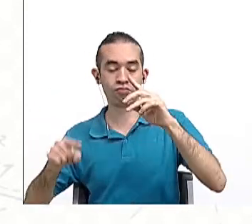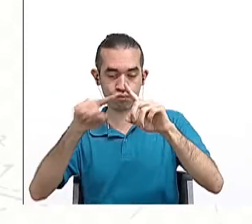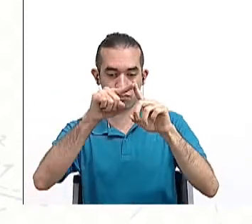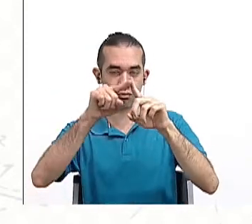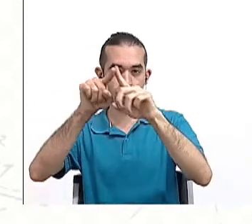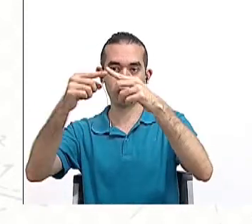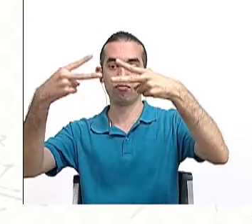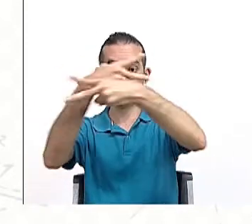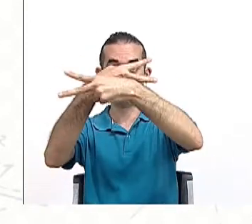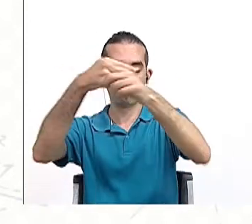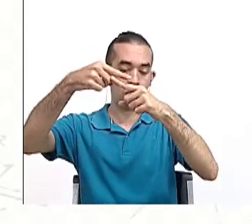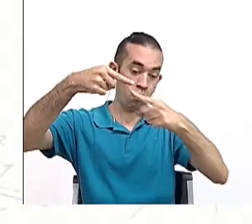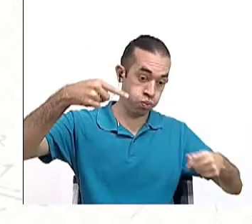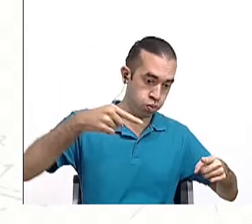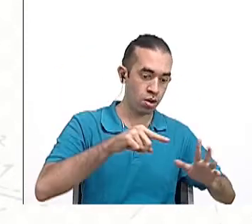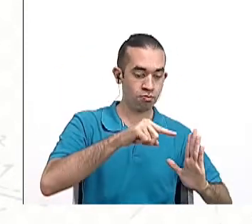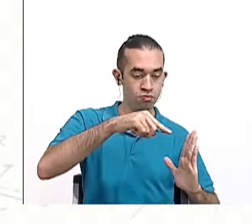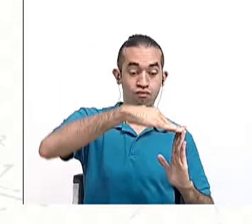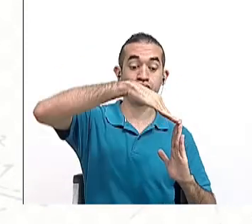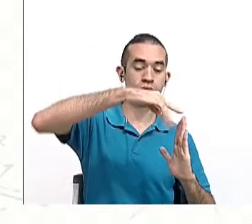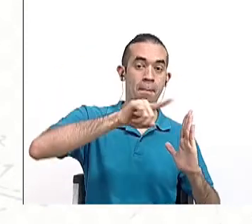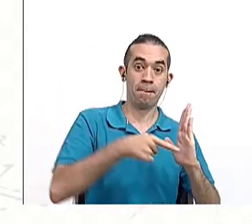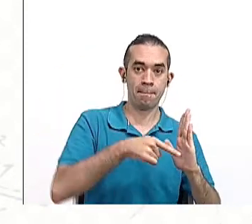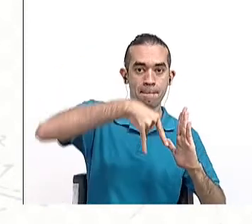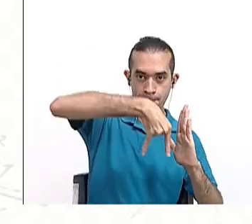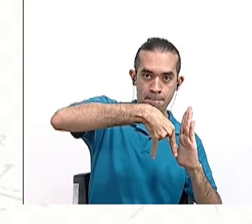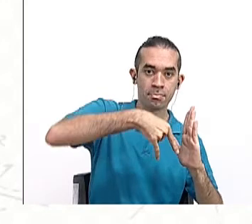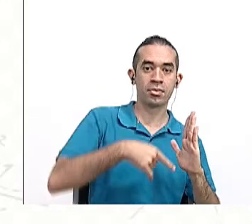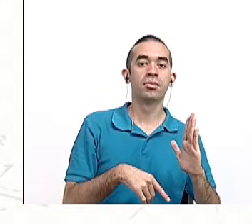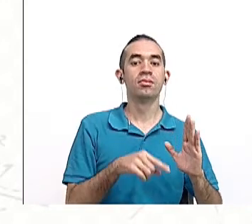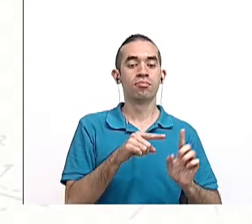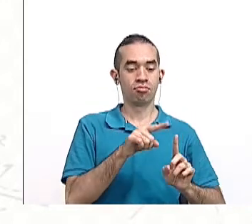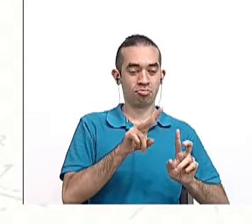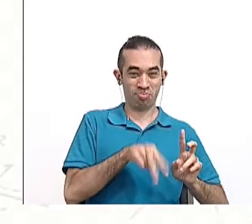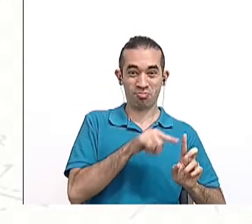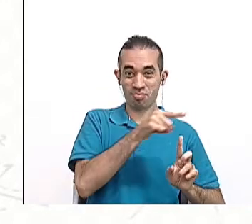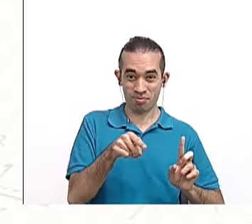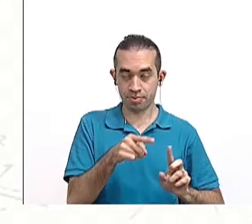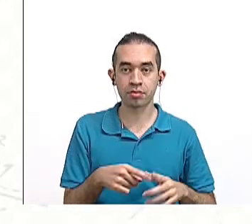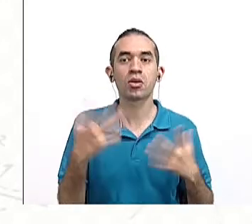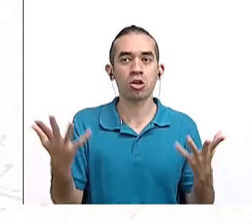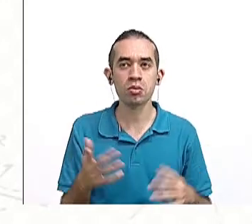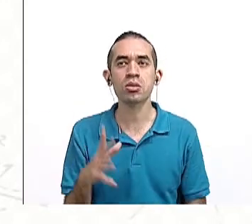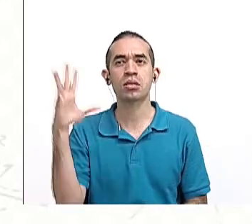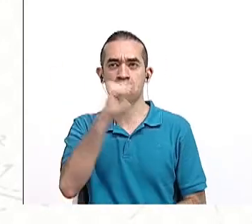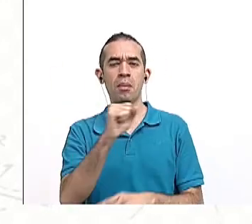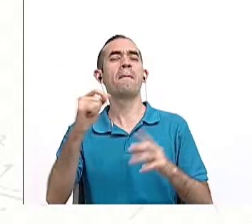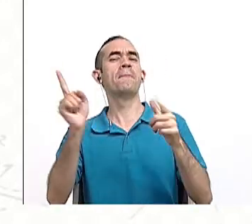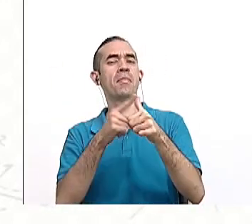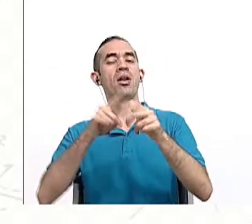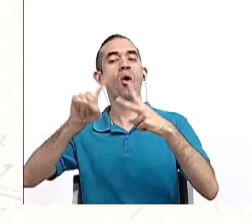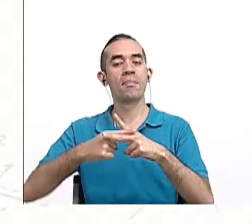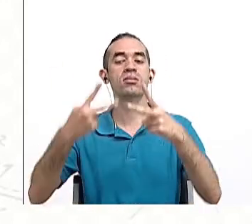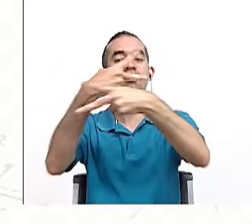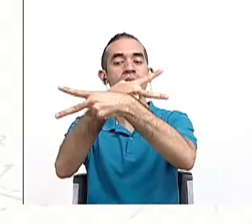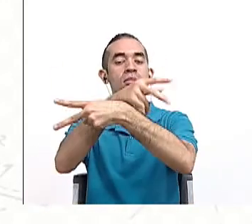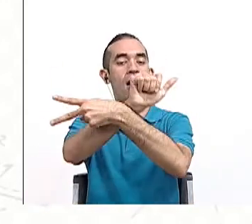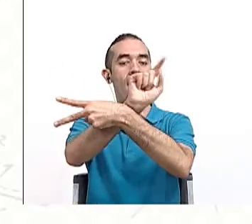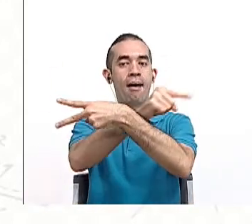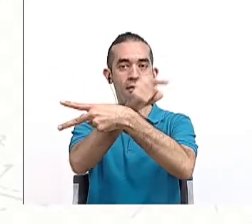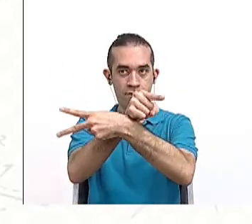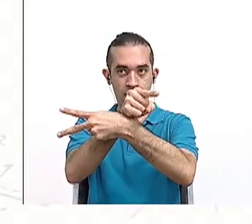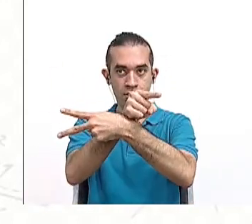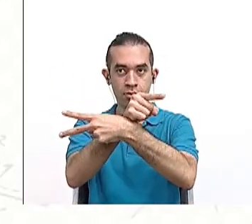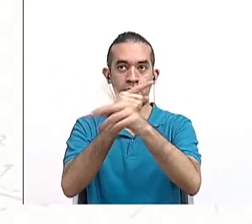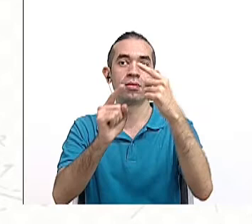bien el ángulo cuya media es alfa y el ángulo cuya mide 130 son suplementarios esto quiere decir que van a